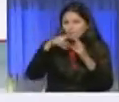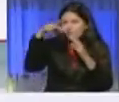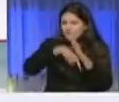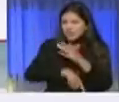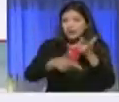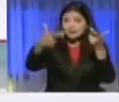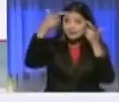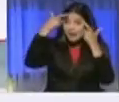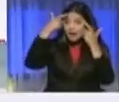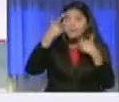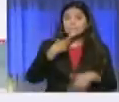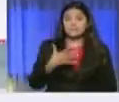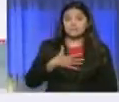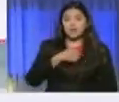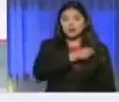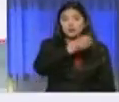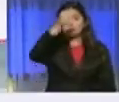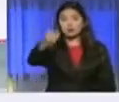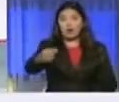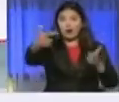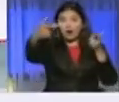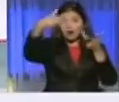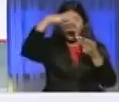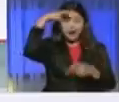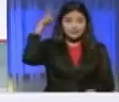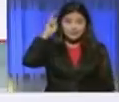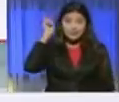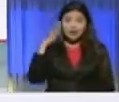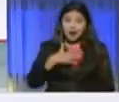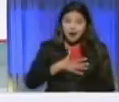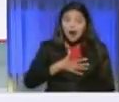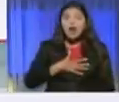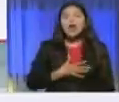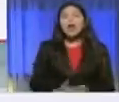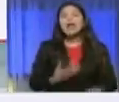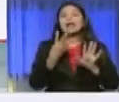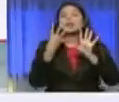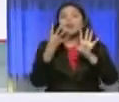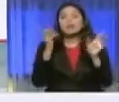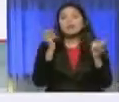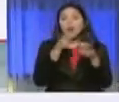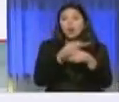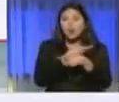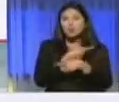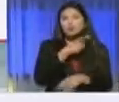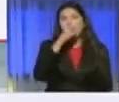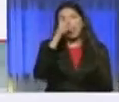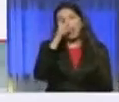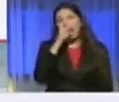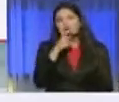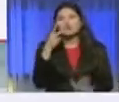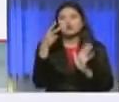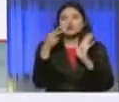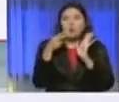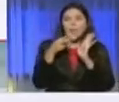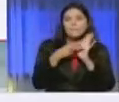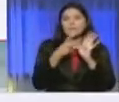Comandante Chávez me nombró canciller el 9 de agosto del año